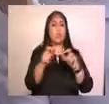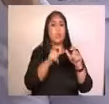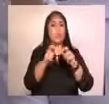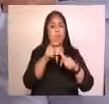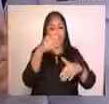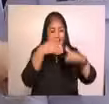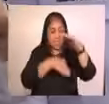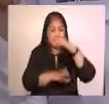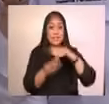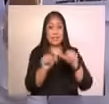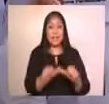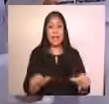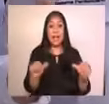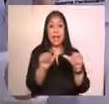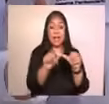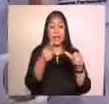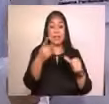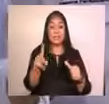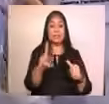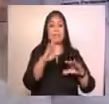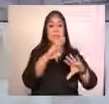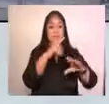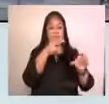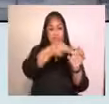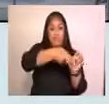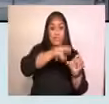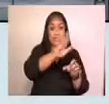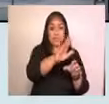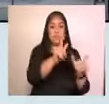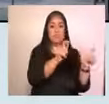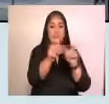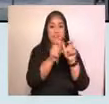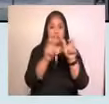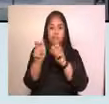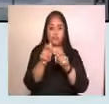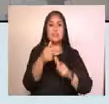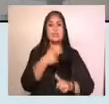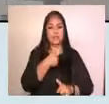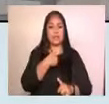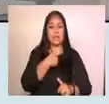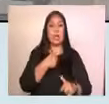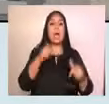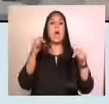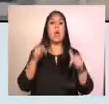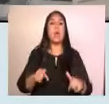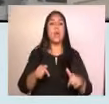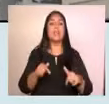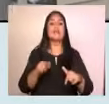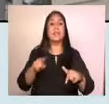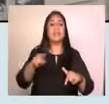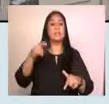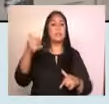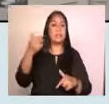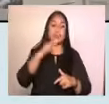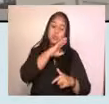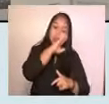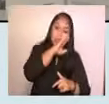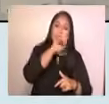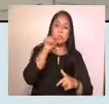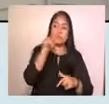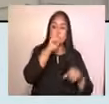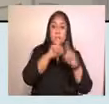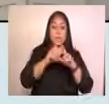adentro de las áreas de los privados de libertad y bajo su control. Ahorita, en los dormitorios y en las zonas donde